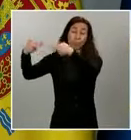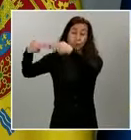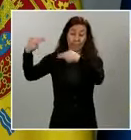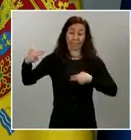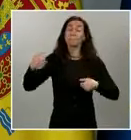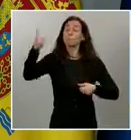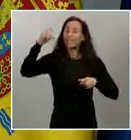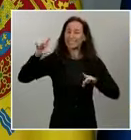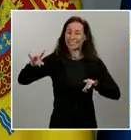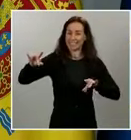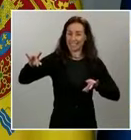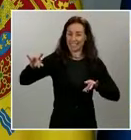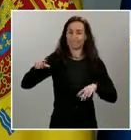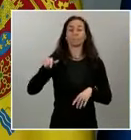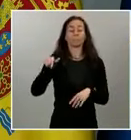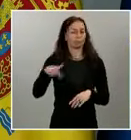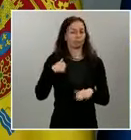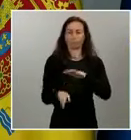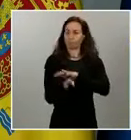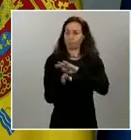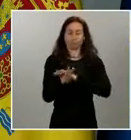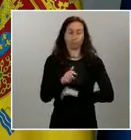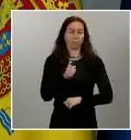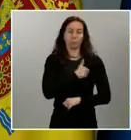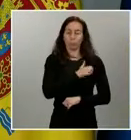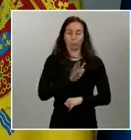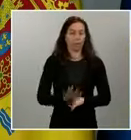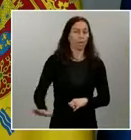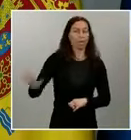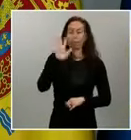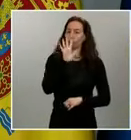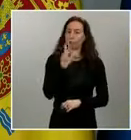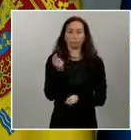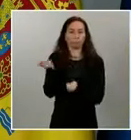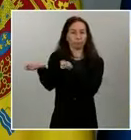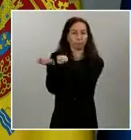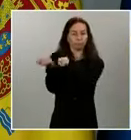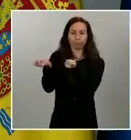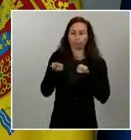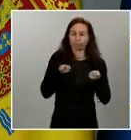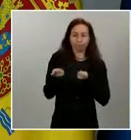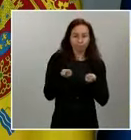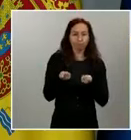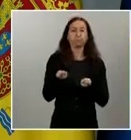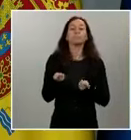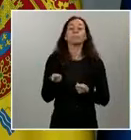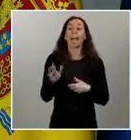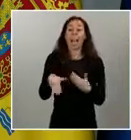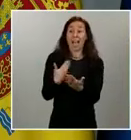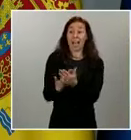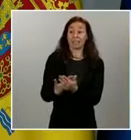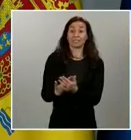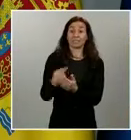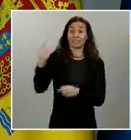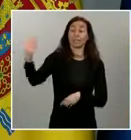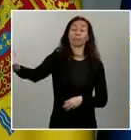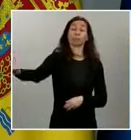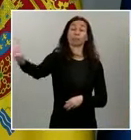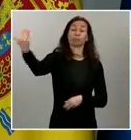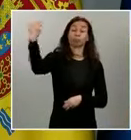seguimos el Cuerpo Nacional de Policía, la Policía Nacional siguió efectuando su labor y, de hecho, denegó la entrada en nuestro país a 84